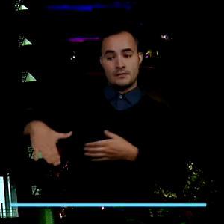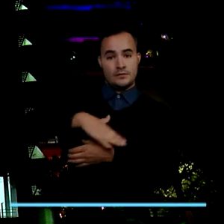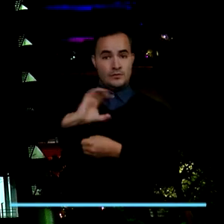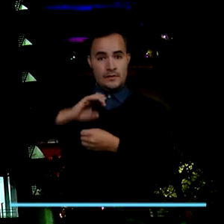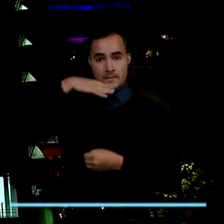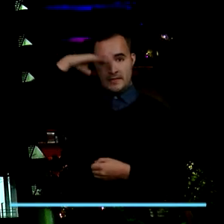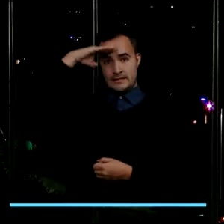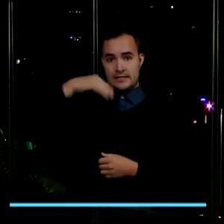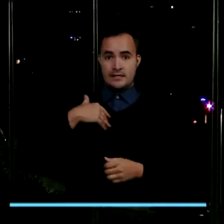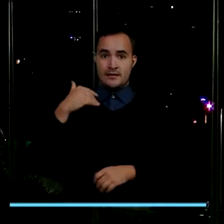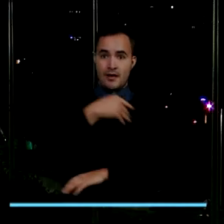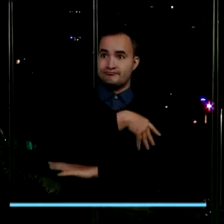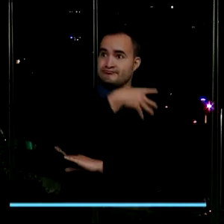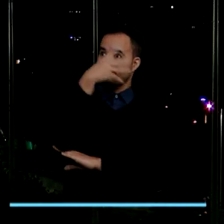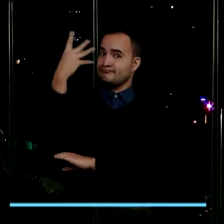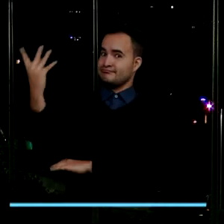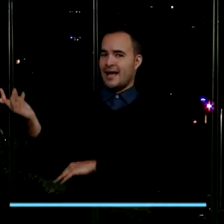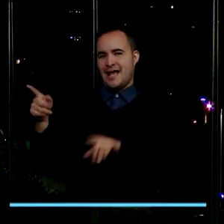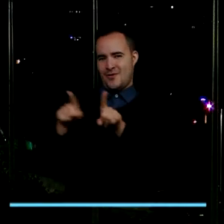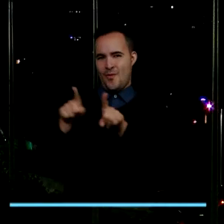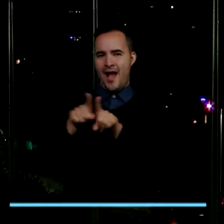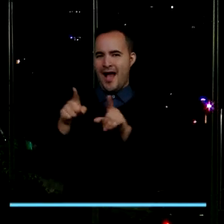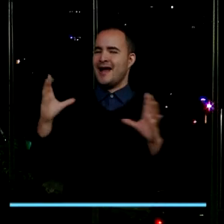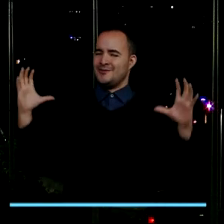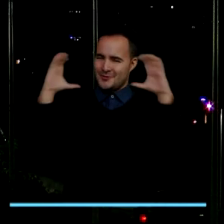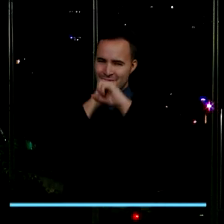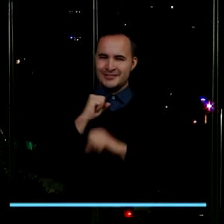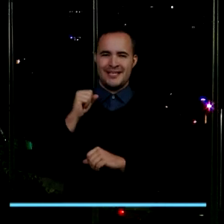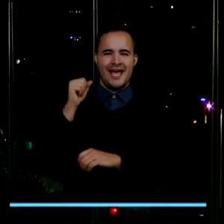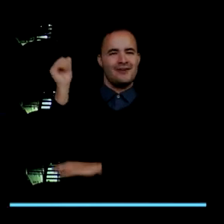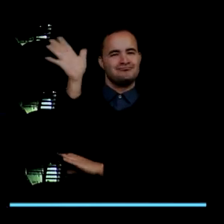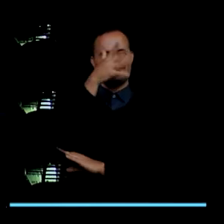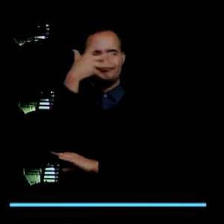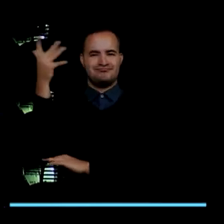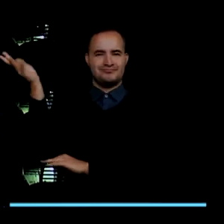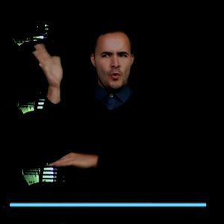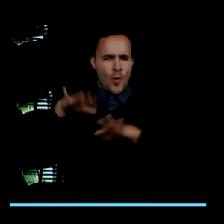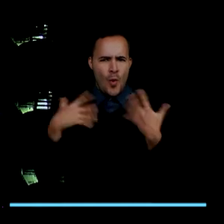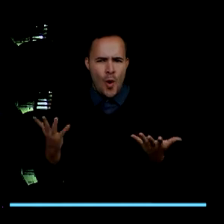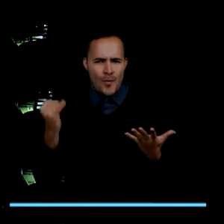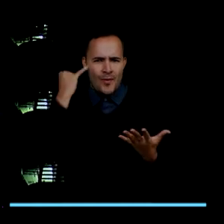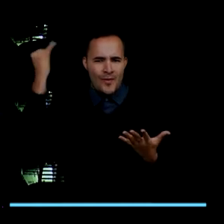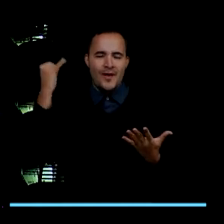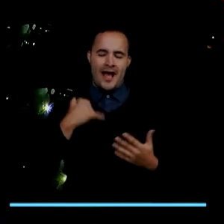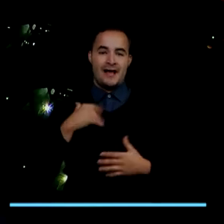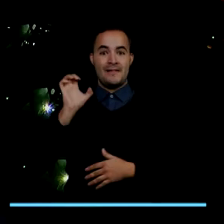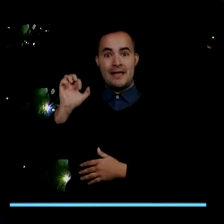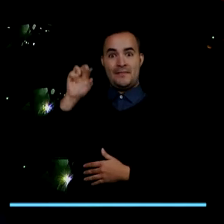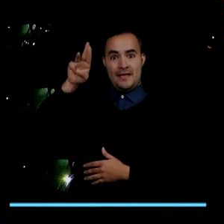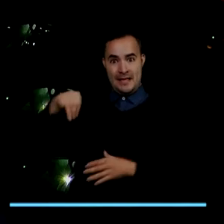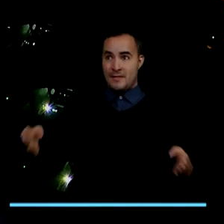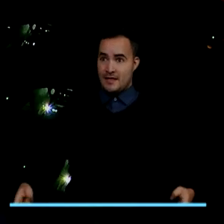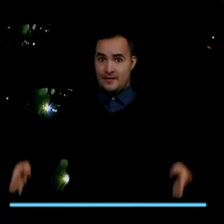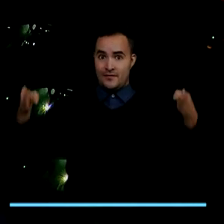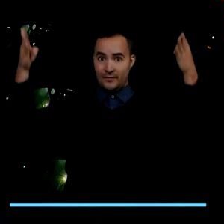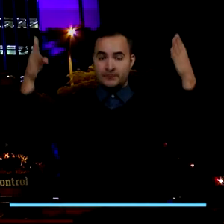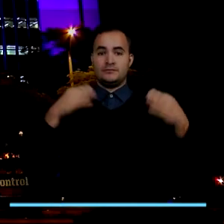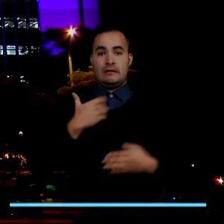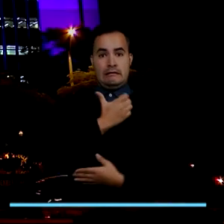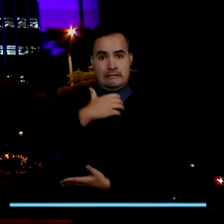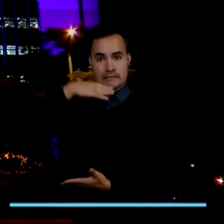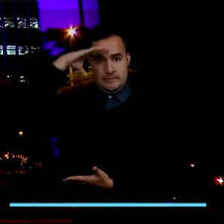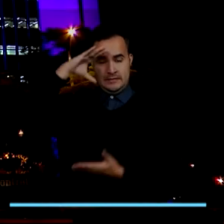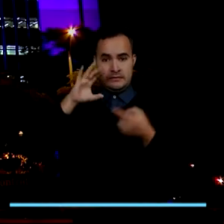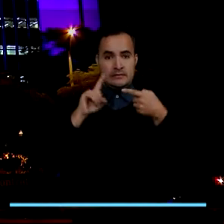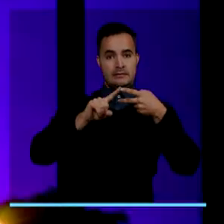En Medellín, el arco iris también se ve en las noches. Y todo porque el edificio inteligente de EPM, la